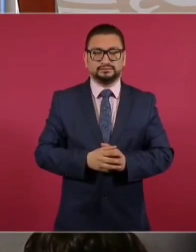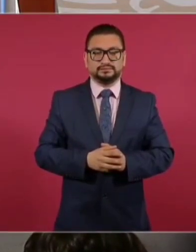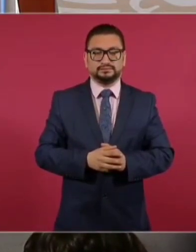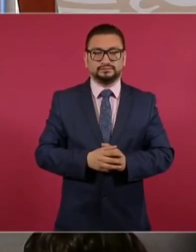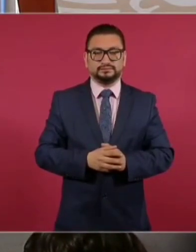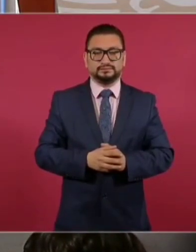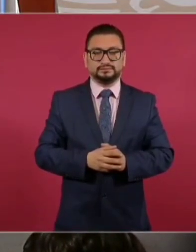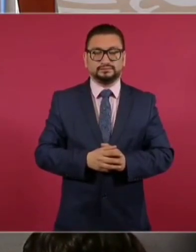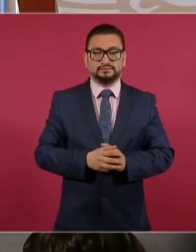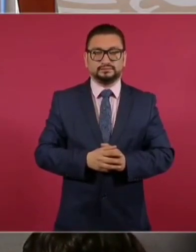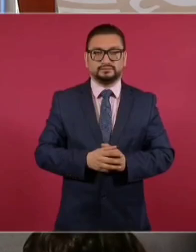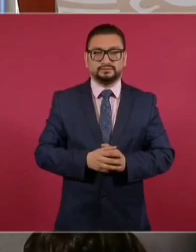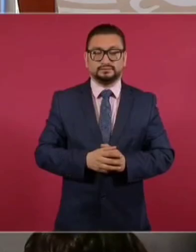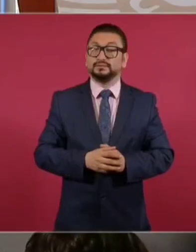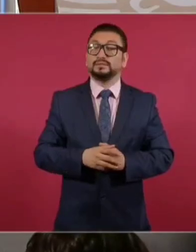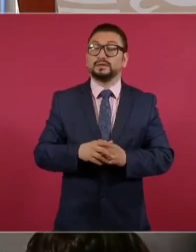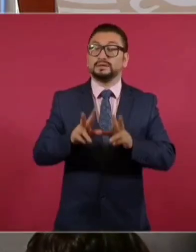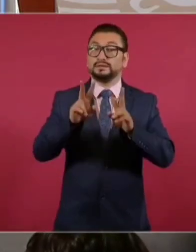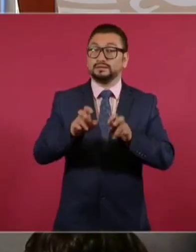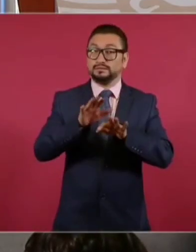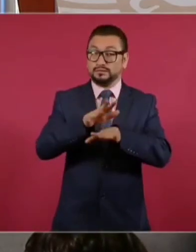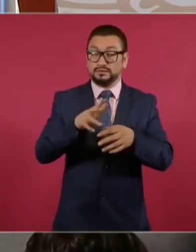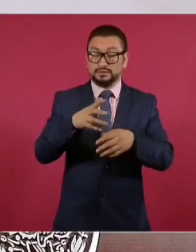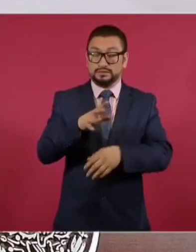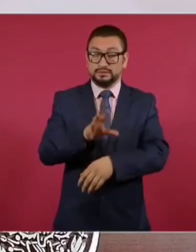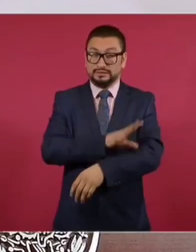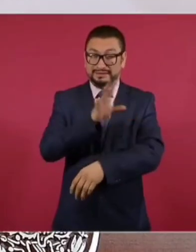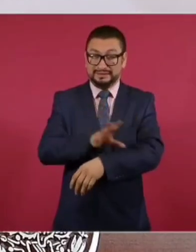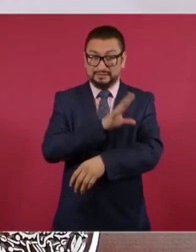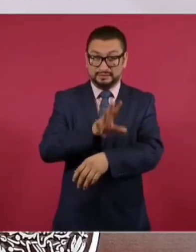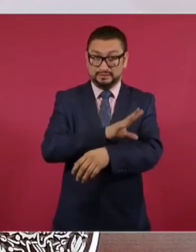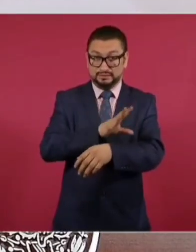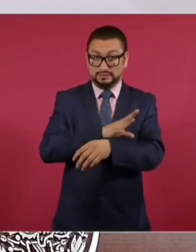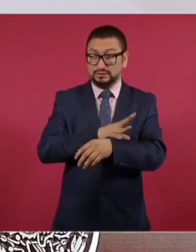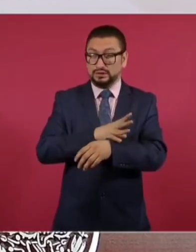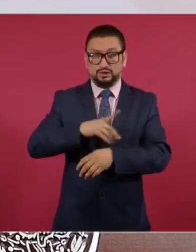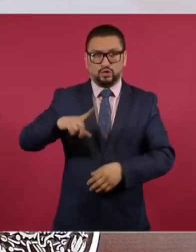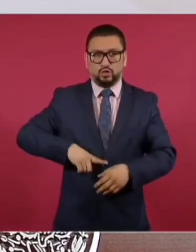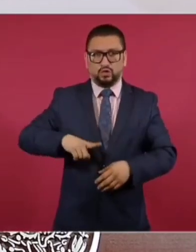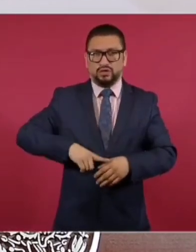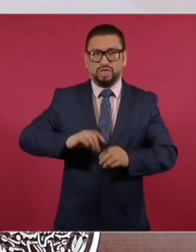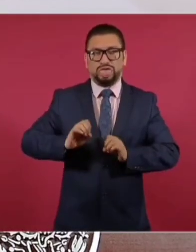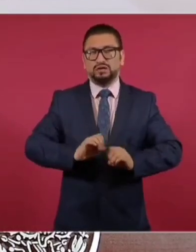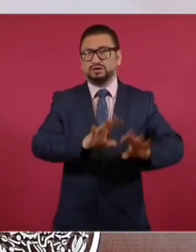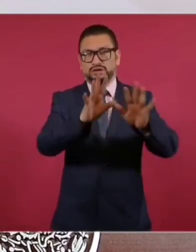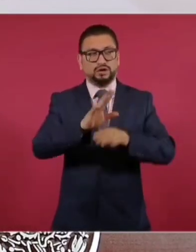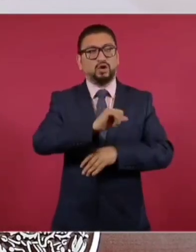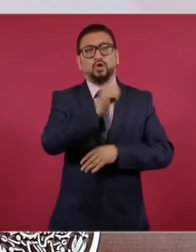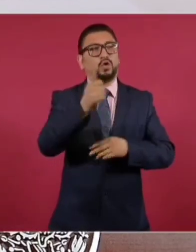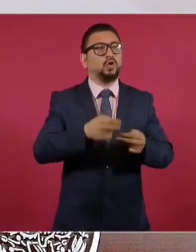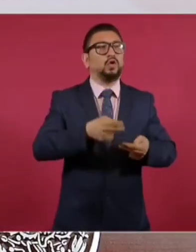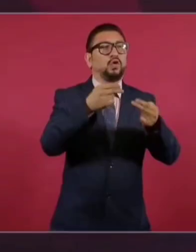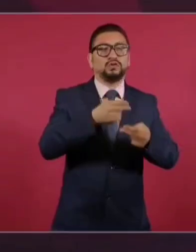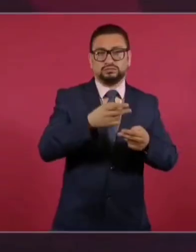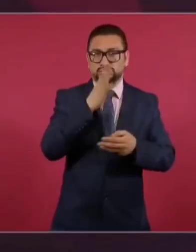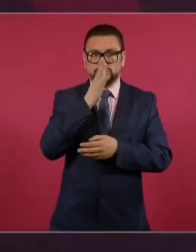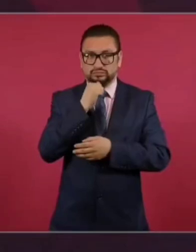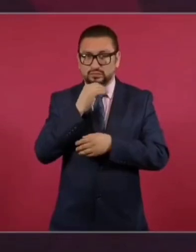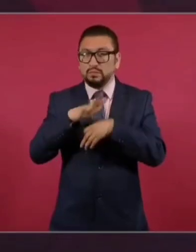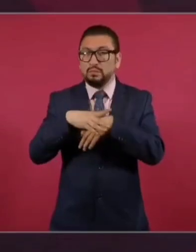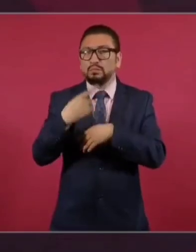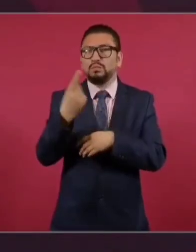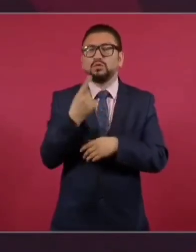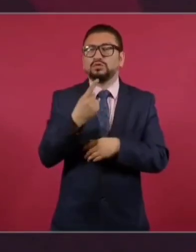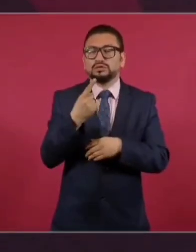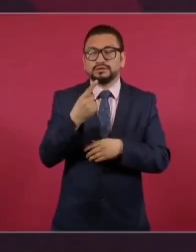el manejo del sector energético al mercado, porque están de por medio los consumidores nacionales.